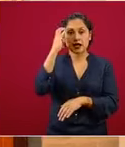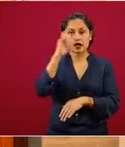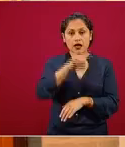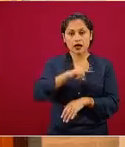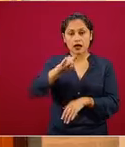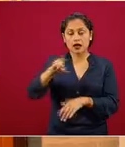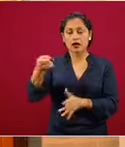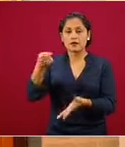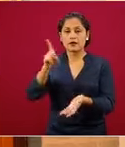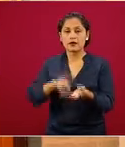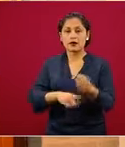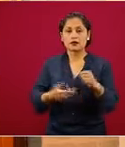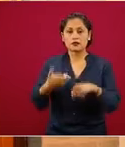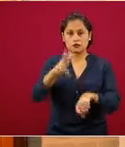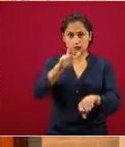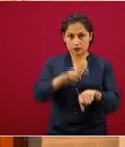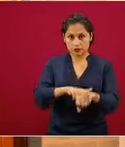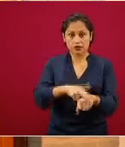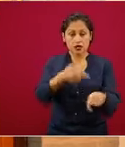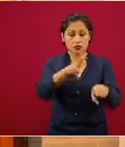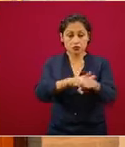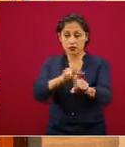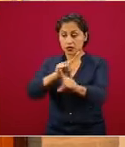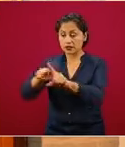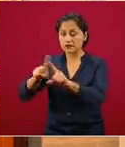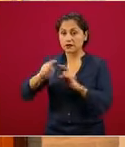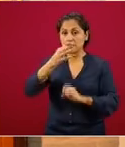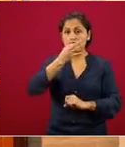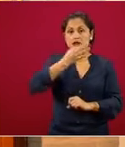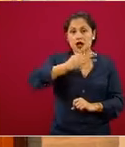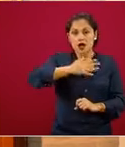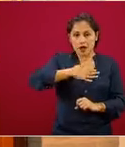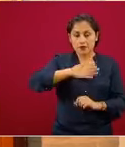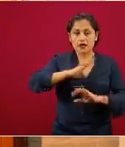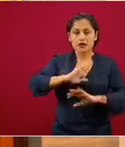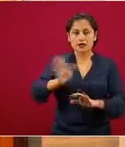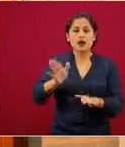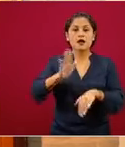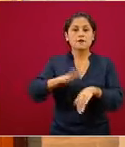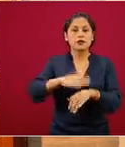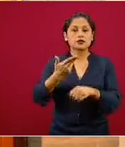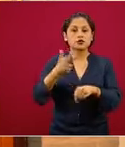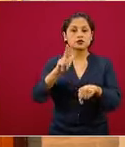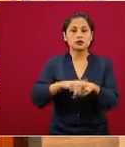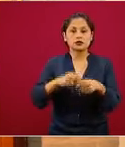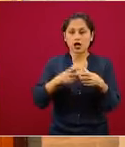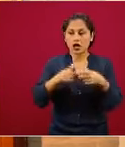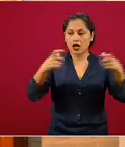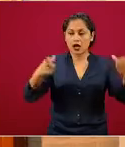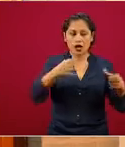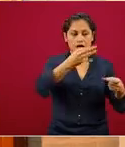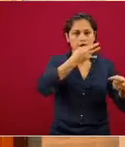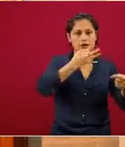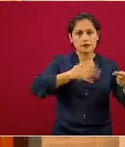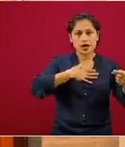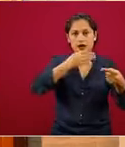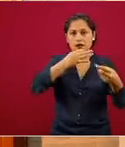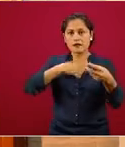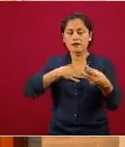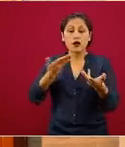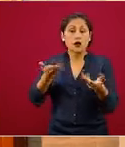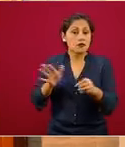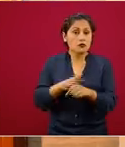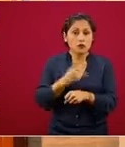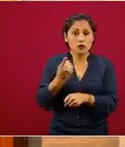Podemos notar que los hospitales notificantes se han incrementado, se han sumado más, y esto tiene que ver precisamente con la reconversión y